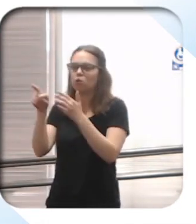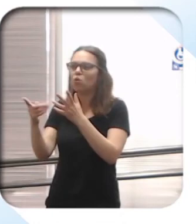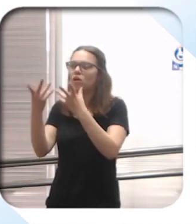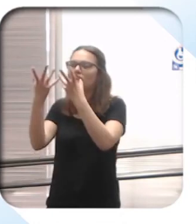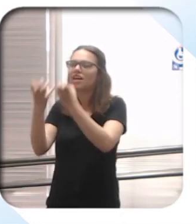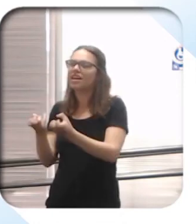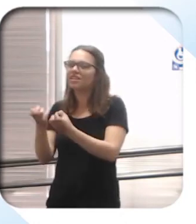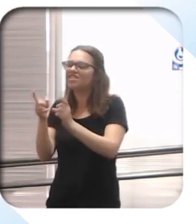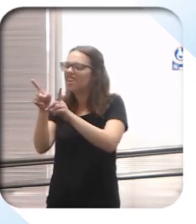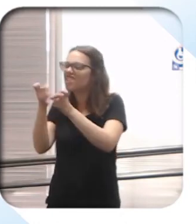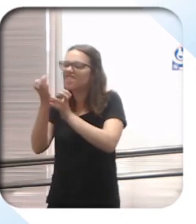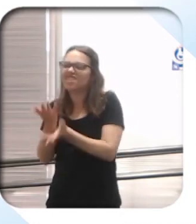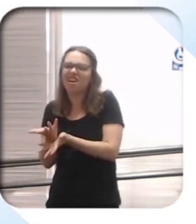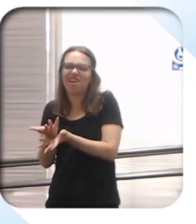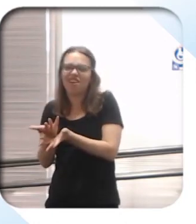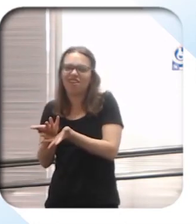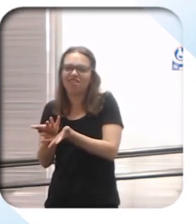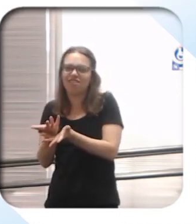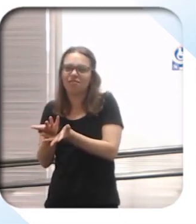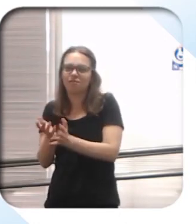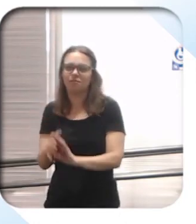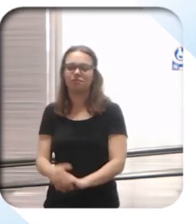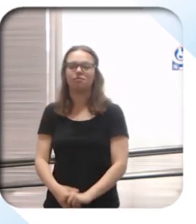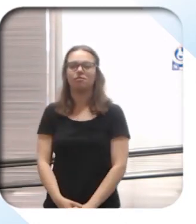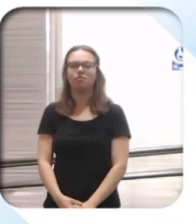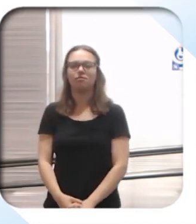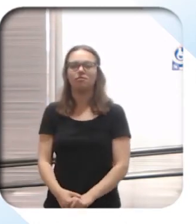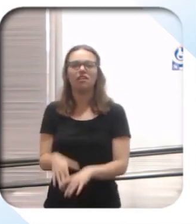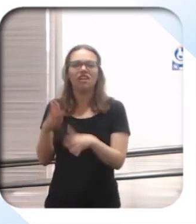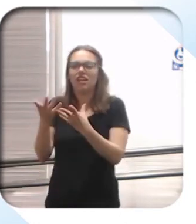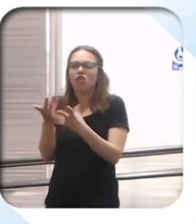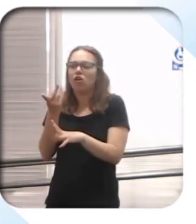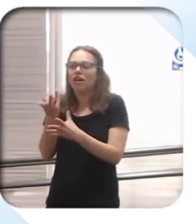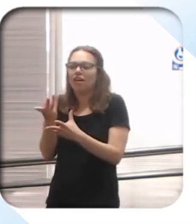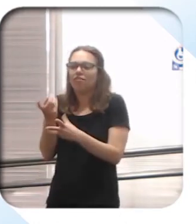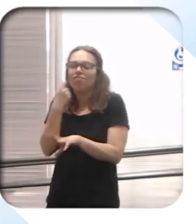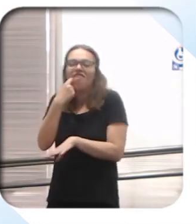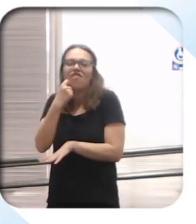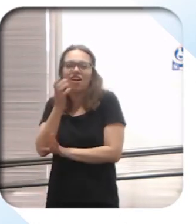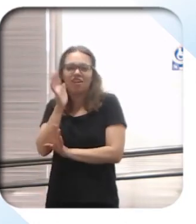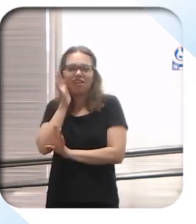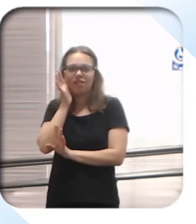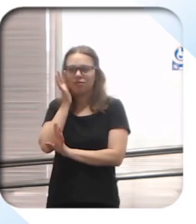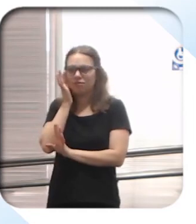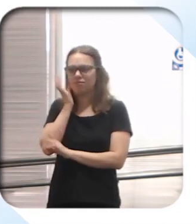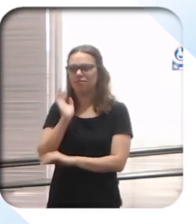tus necesidades, qué querés para ti, qué es lo que te hace falta.